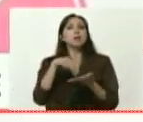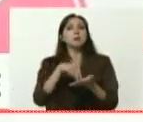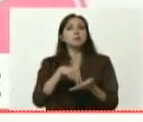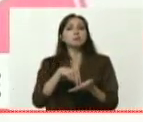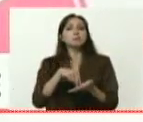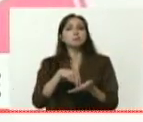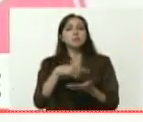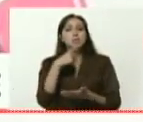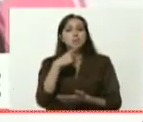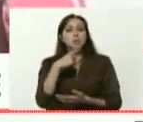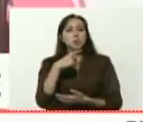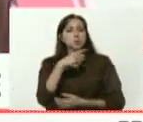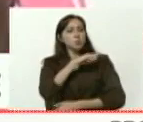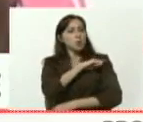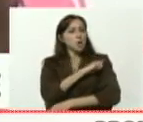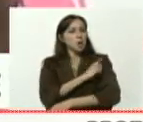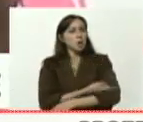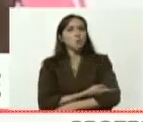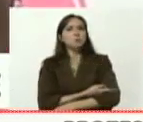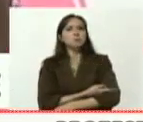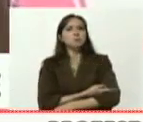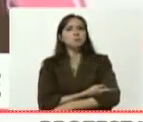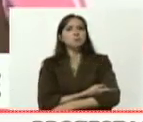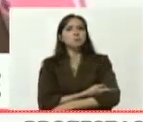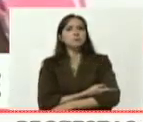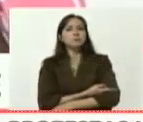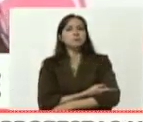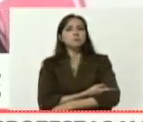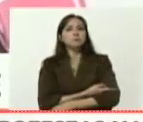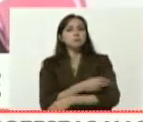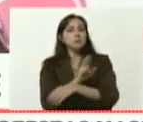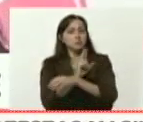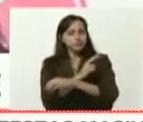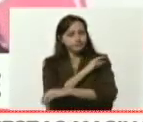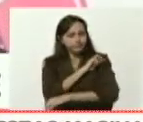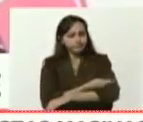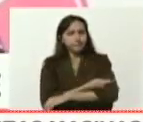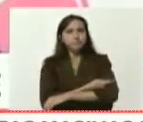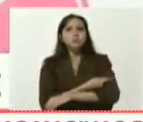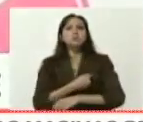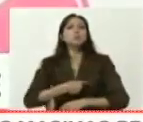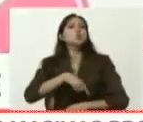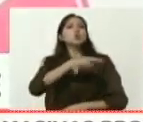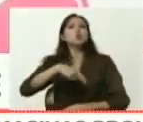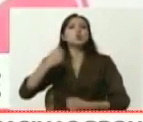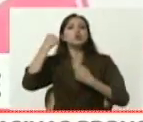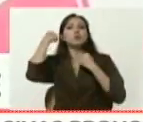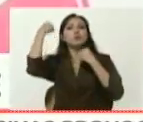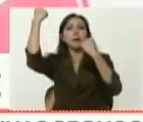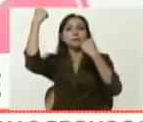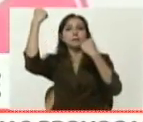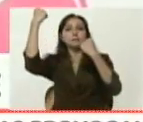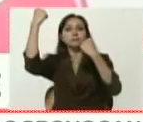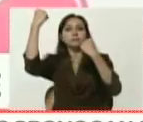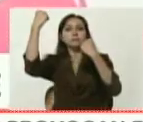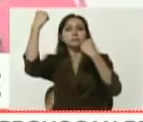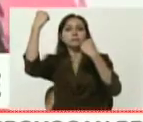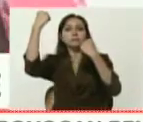con la fuerza y energía de un rayo y le dijo: triunfar,